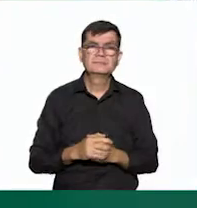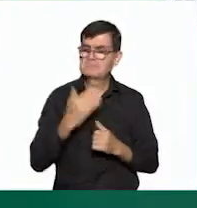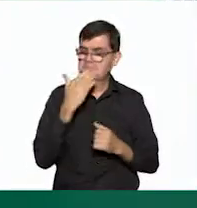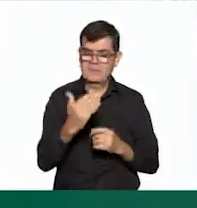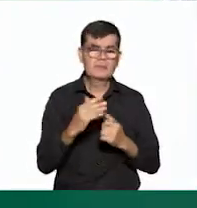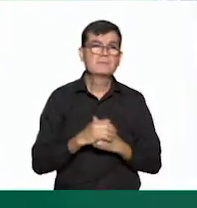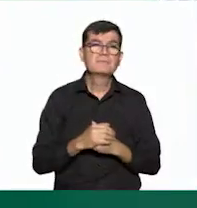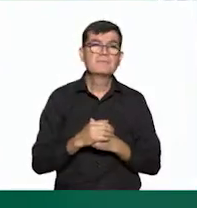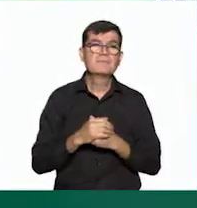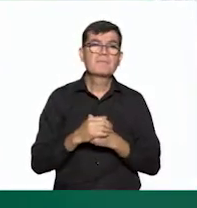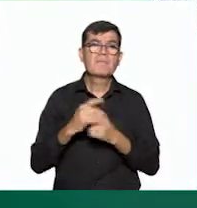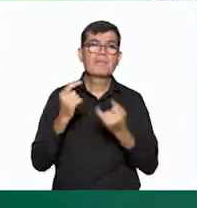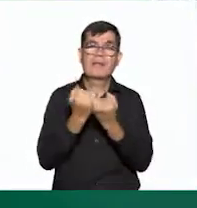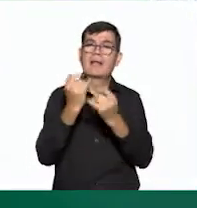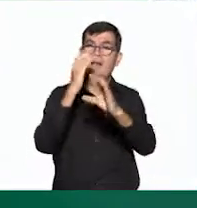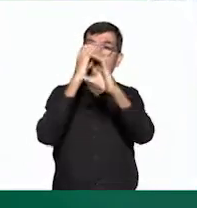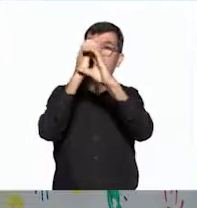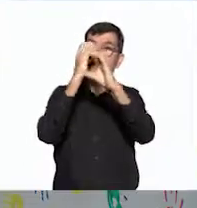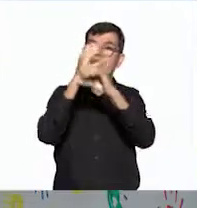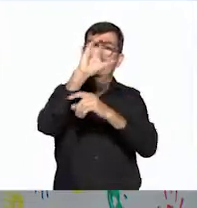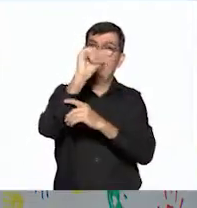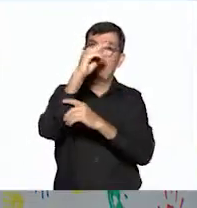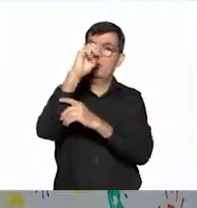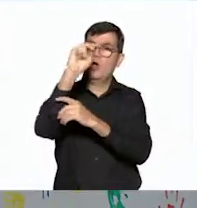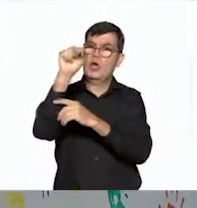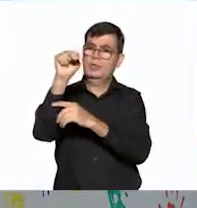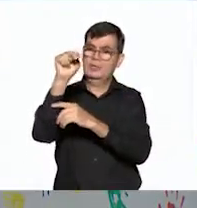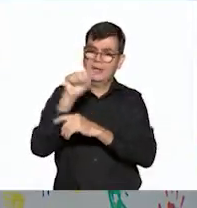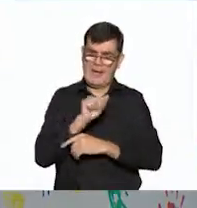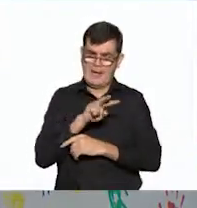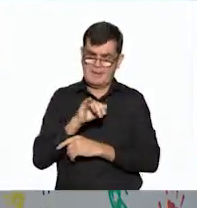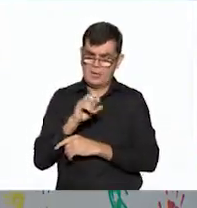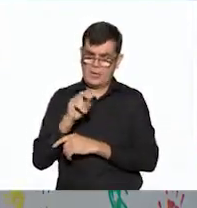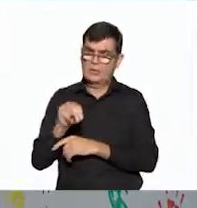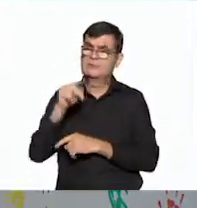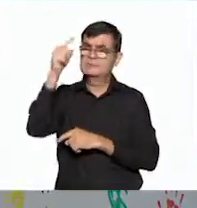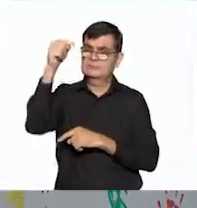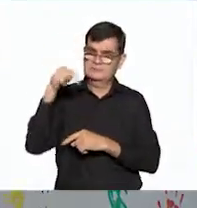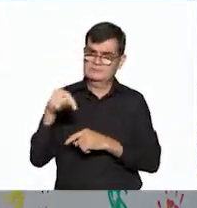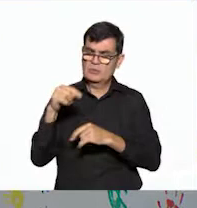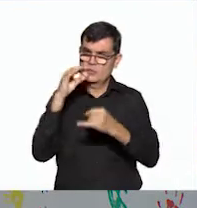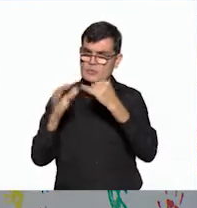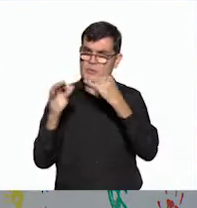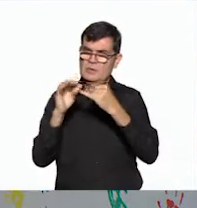Excelente. ¿Y? Y camión rima con avión. ¡Perfecto!